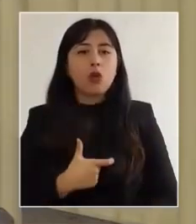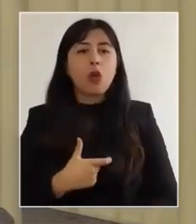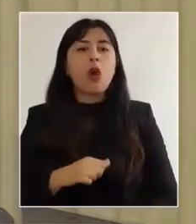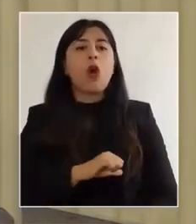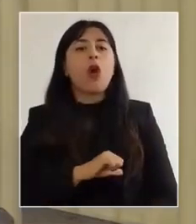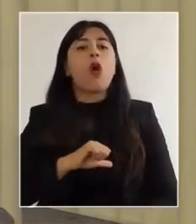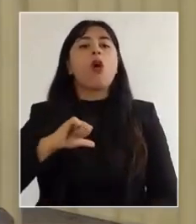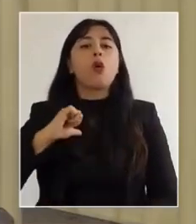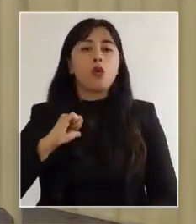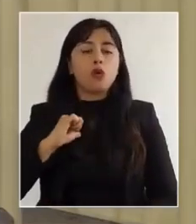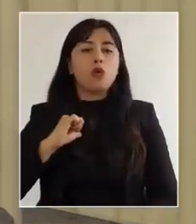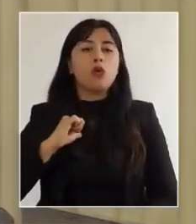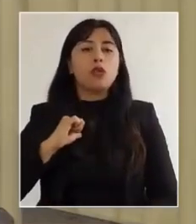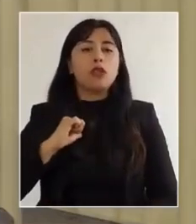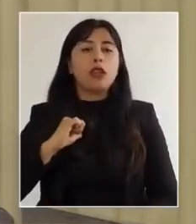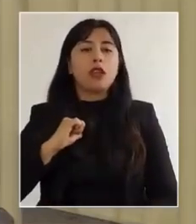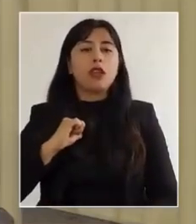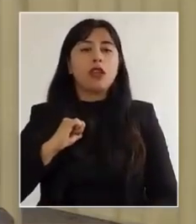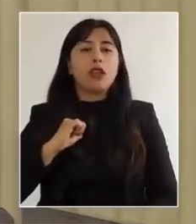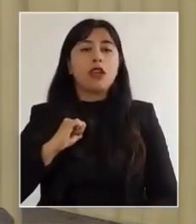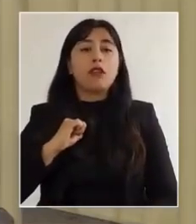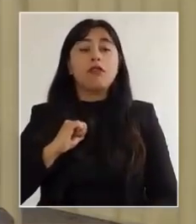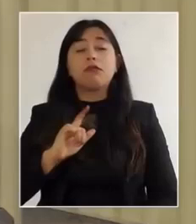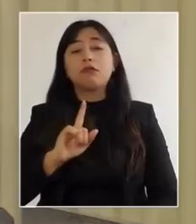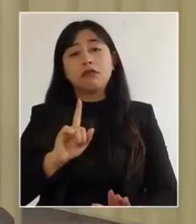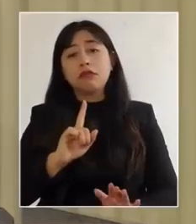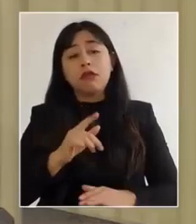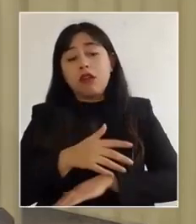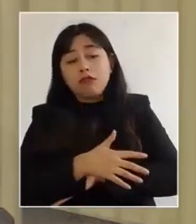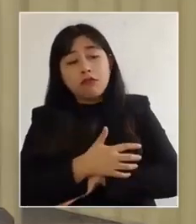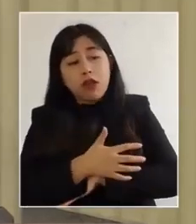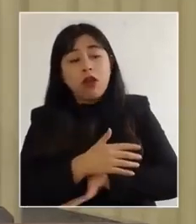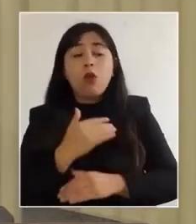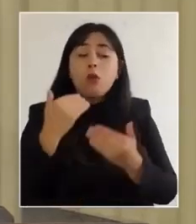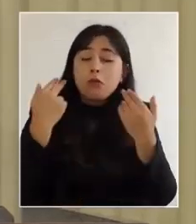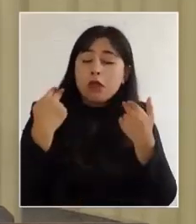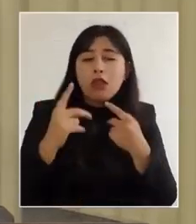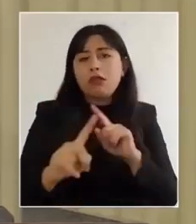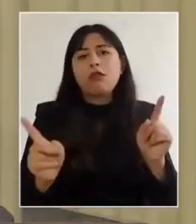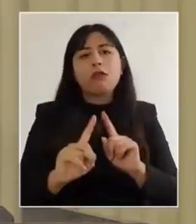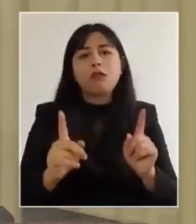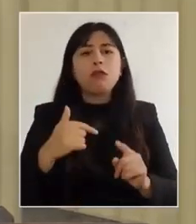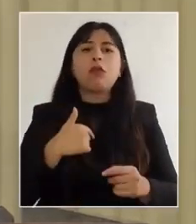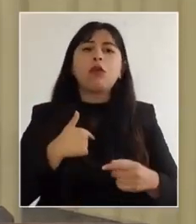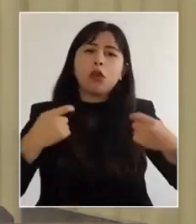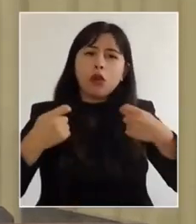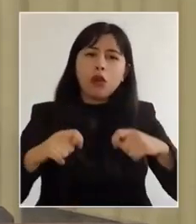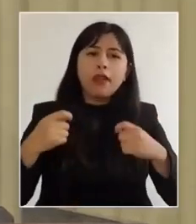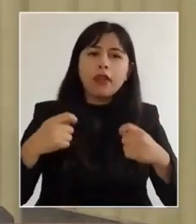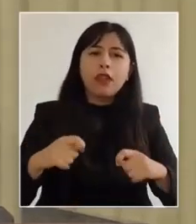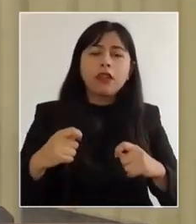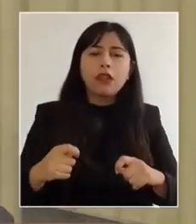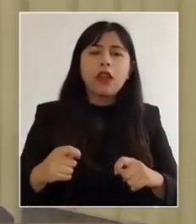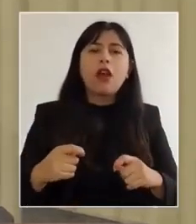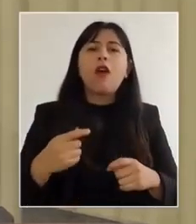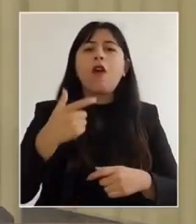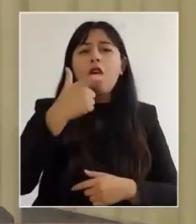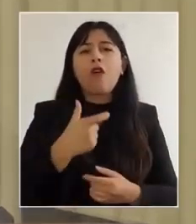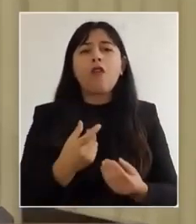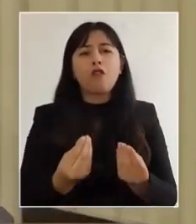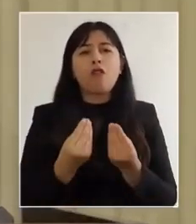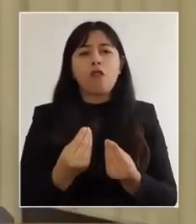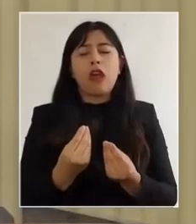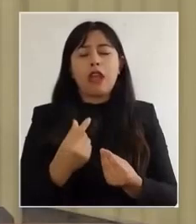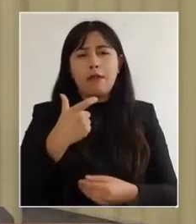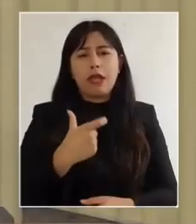no es falsa modestia lo reconozco pero he tratado de hacer una solamente una buena persona pero una